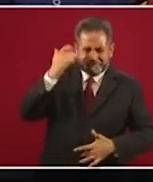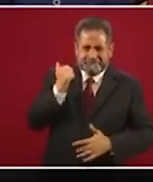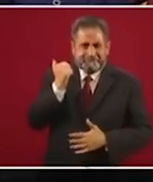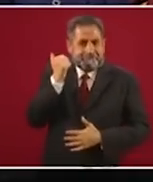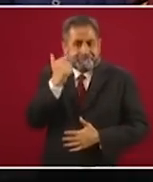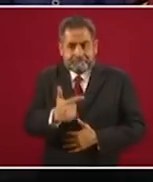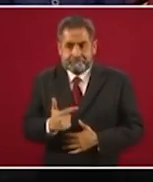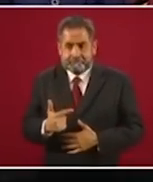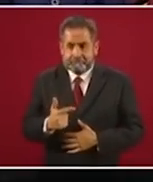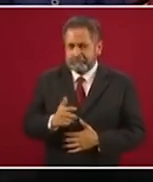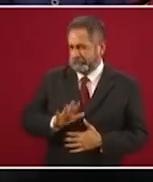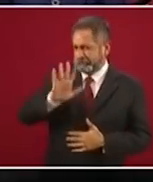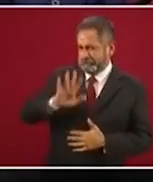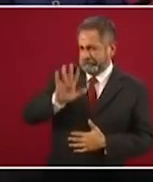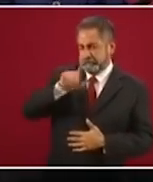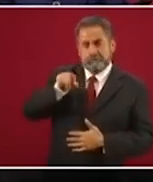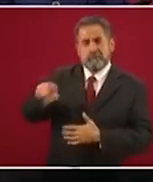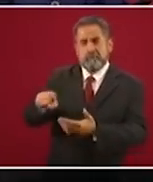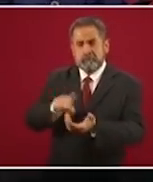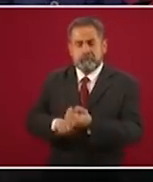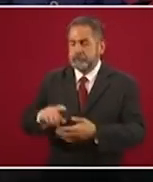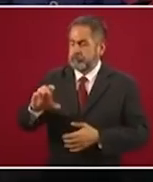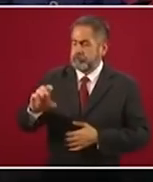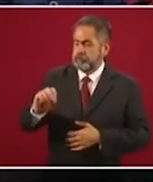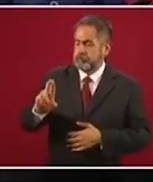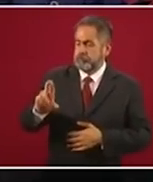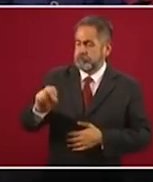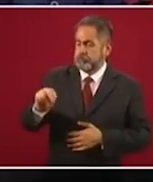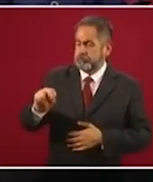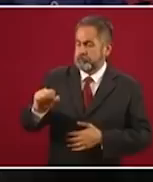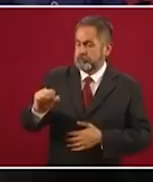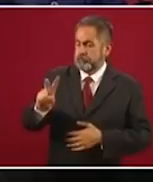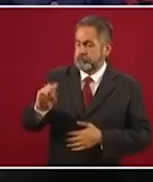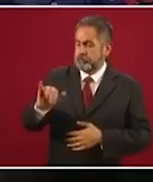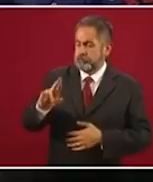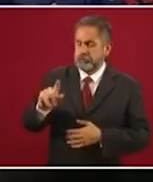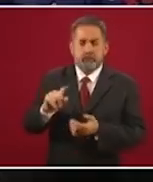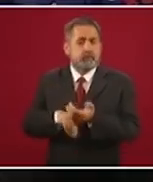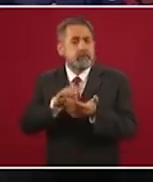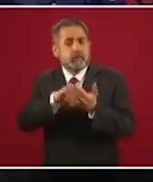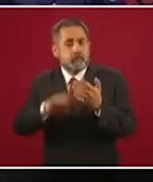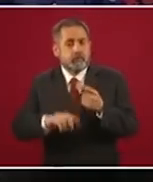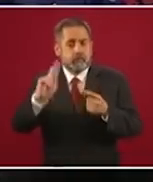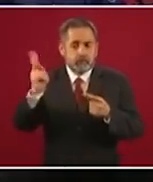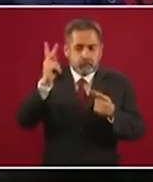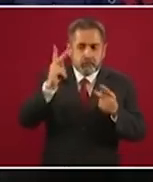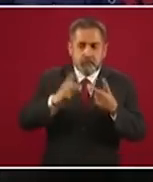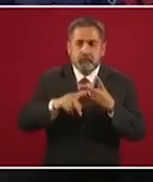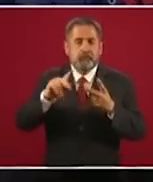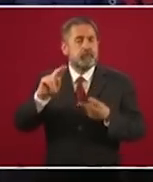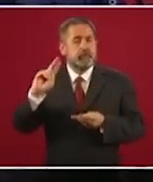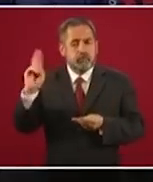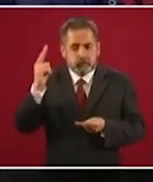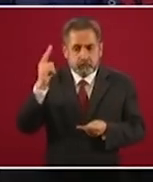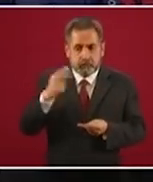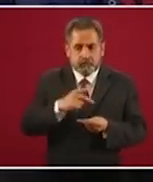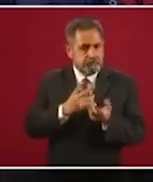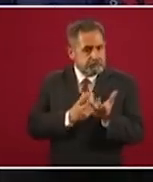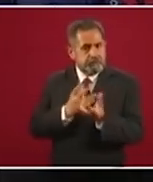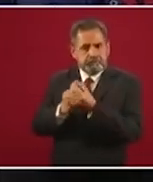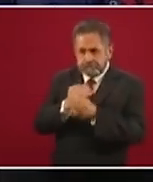ser un caso sospechoso de coronavirus. Saber si, por ejemplo, instituciones como el Politécnico, como la UNAM, alguna otra universidad están